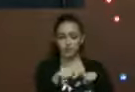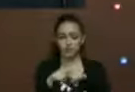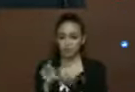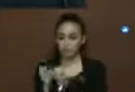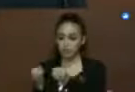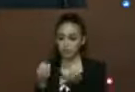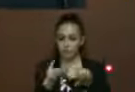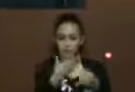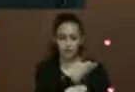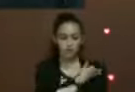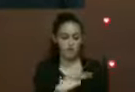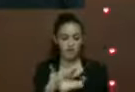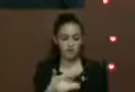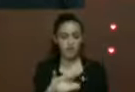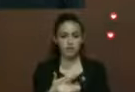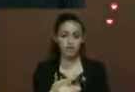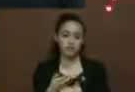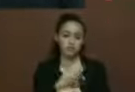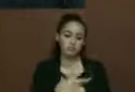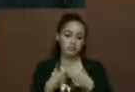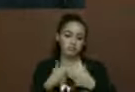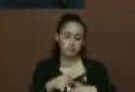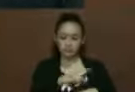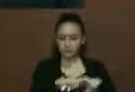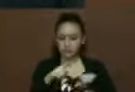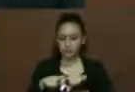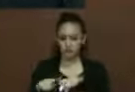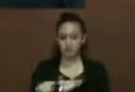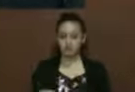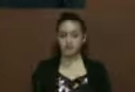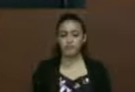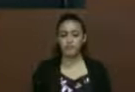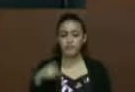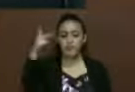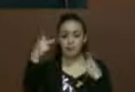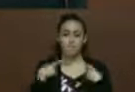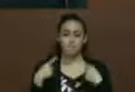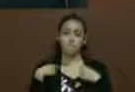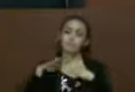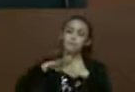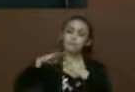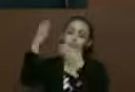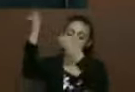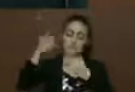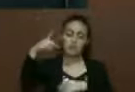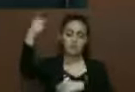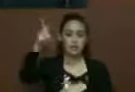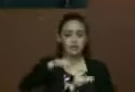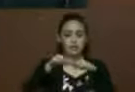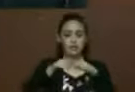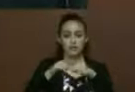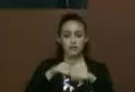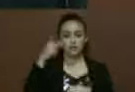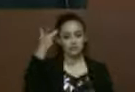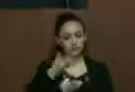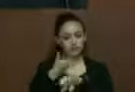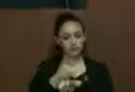para mantener familias de los propios paisanos que trabajaron allá y lograron